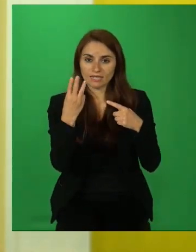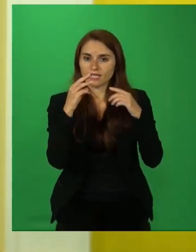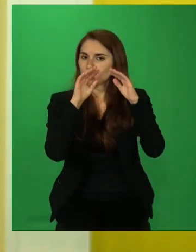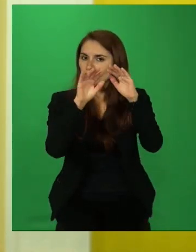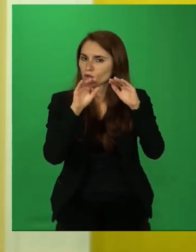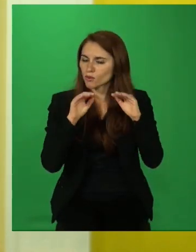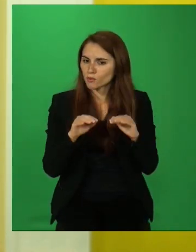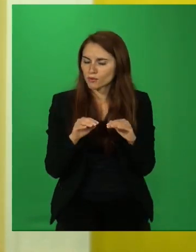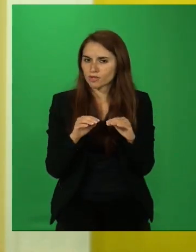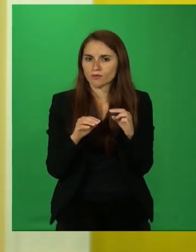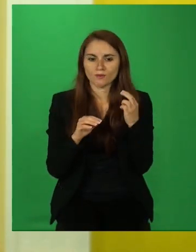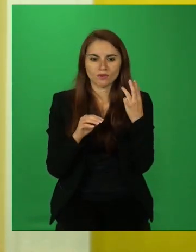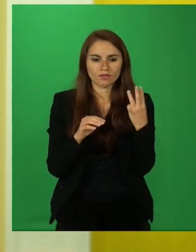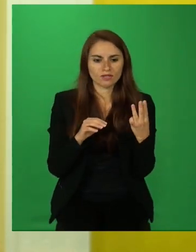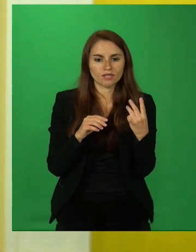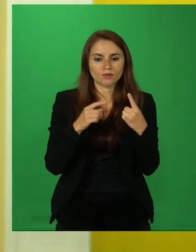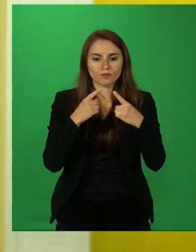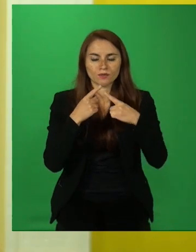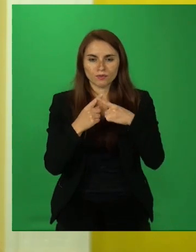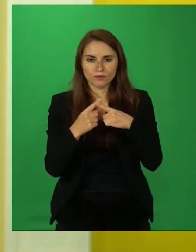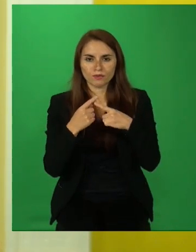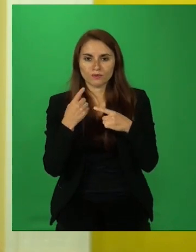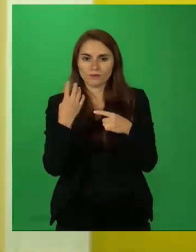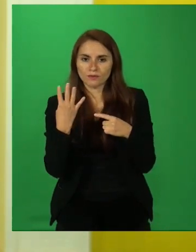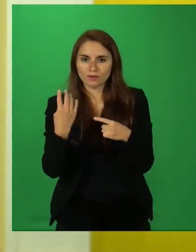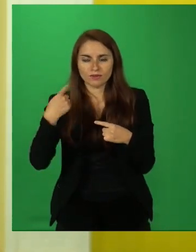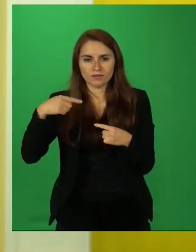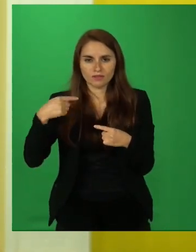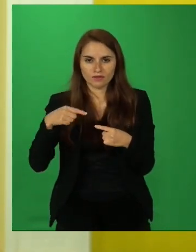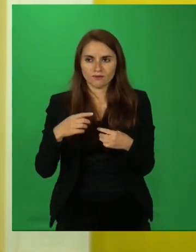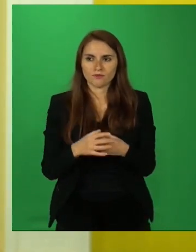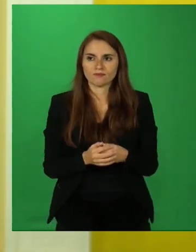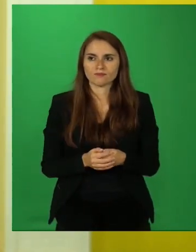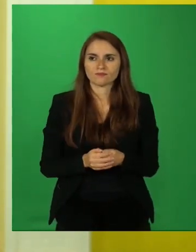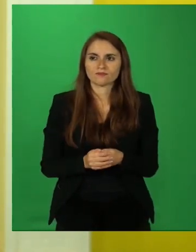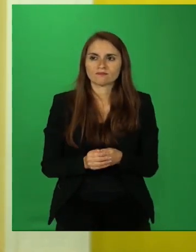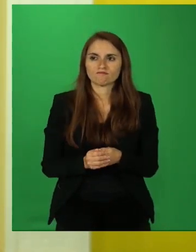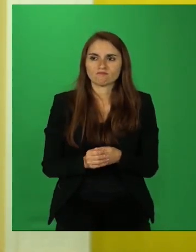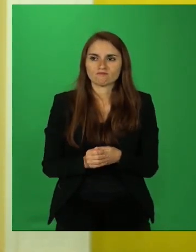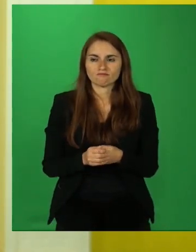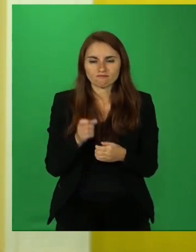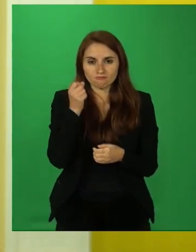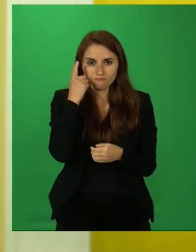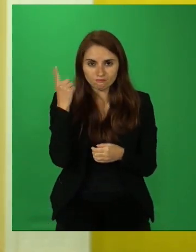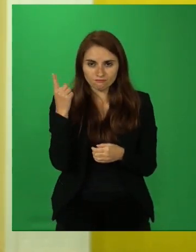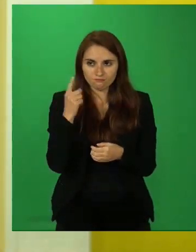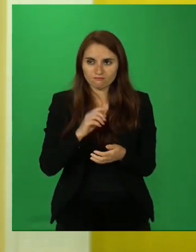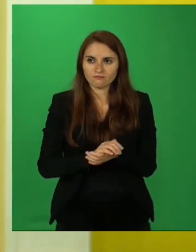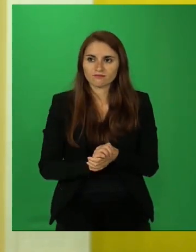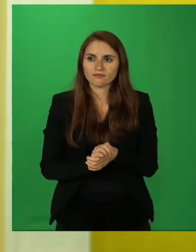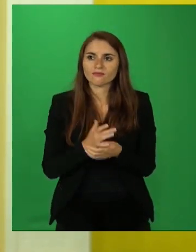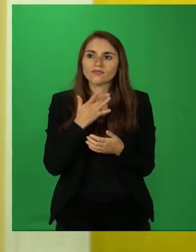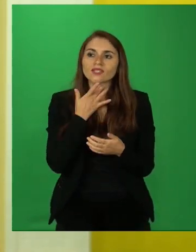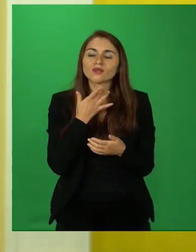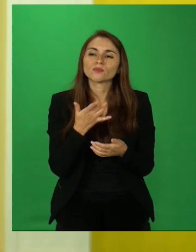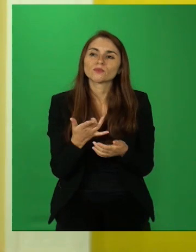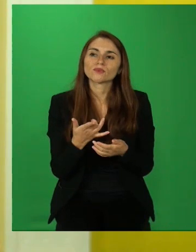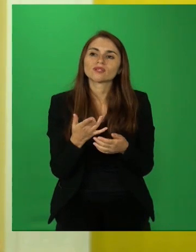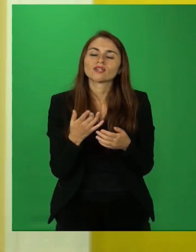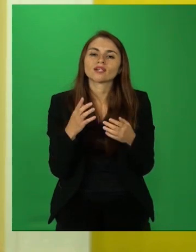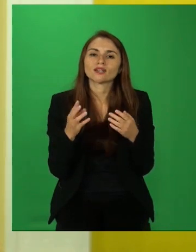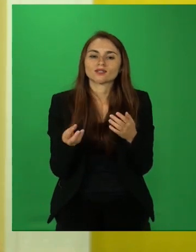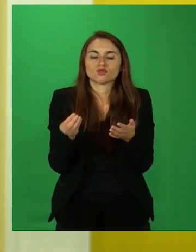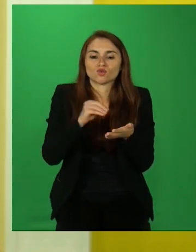mismo que decir 3 por 4 negativo y ahí sí que ya tiene sentido porque porque significa que voy a